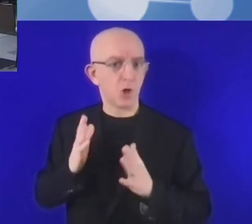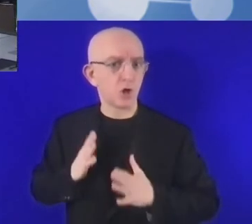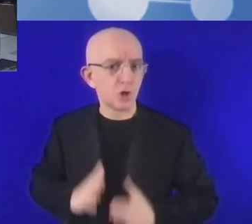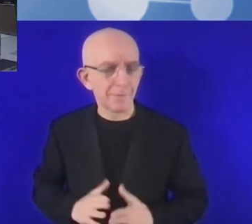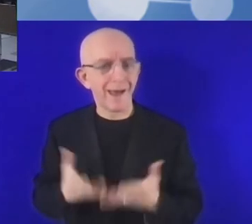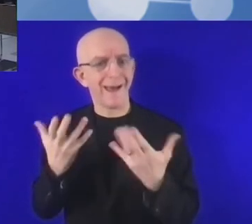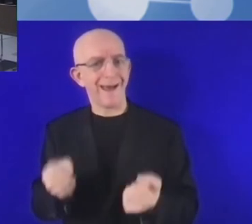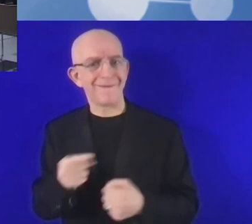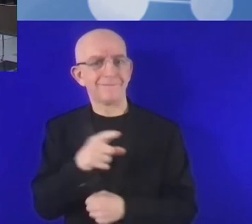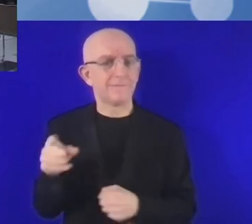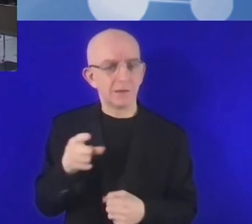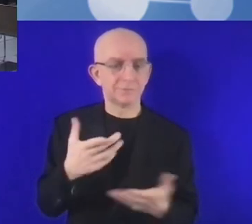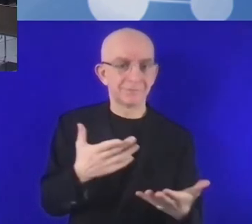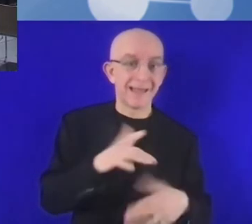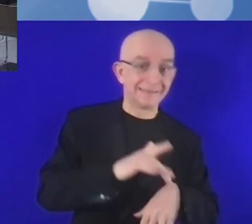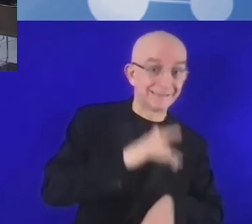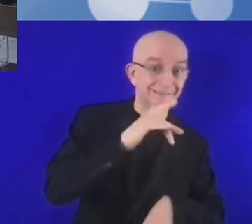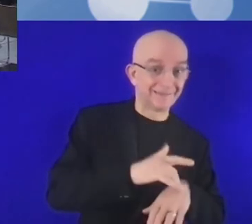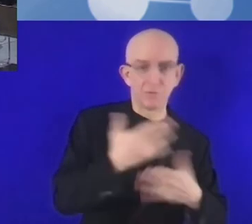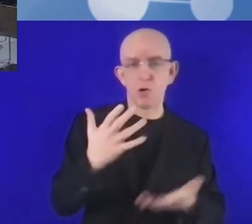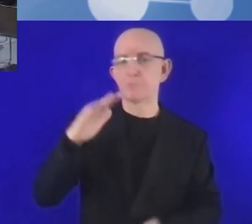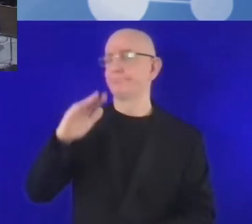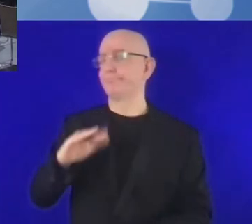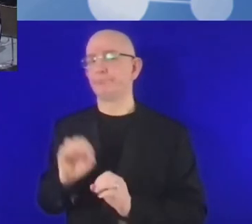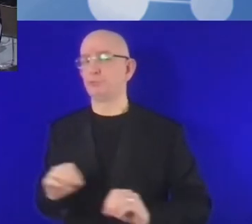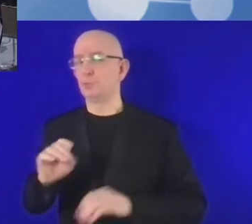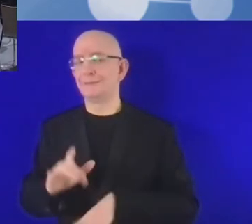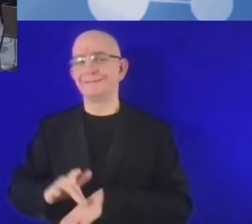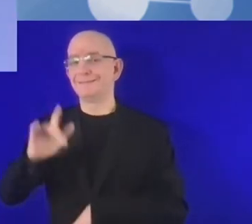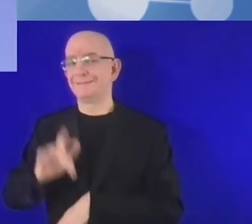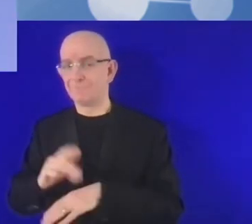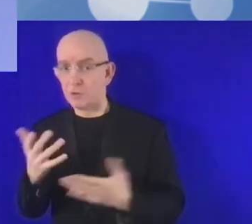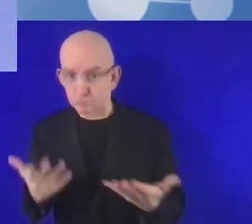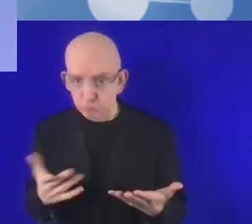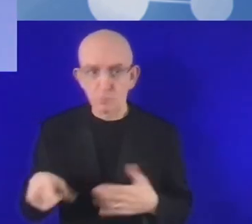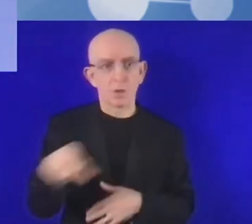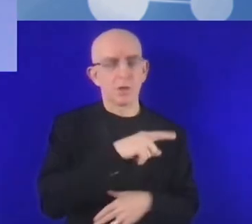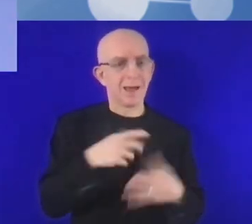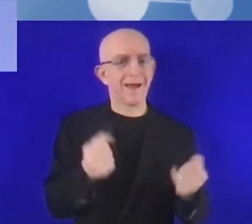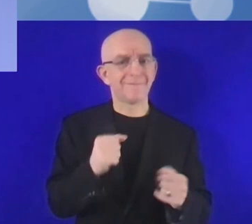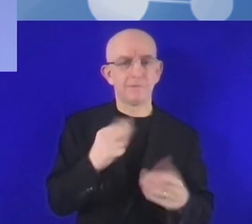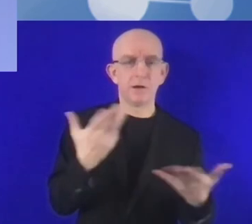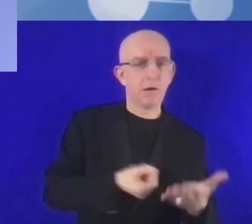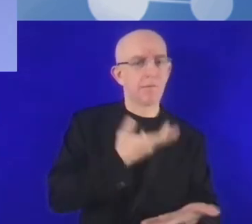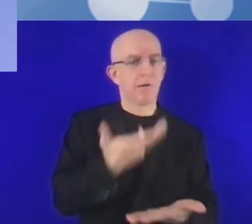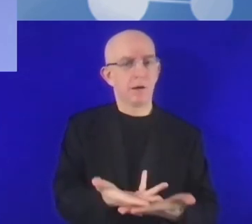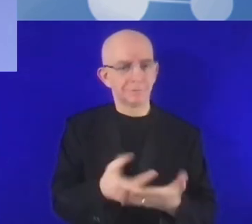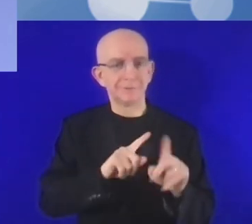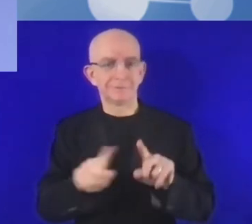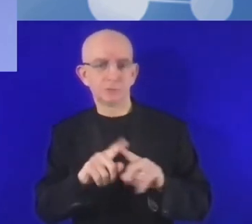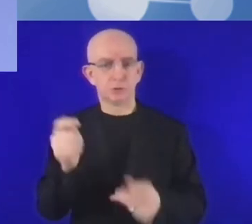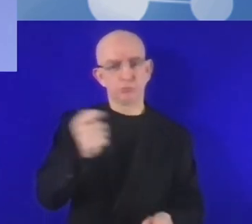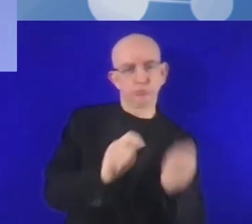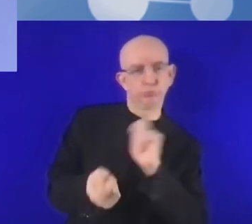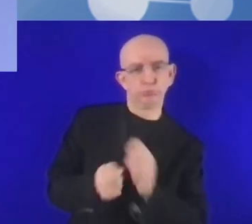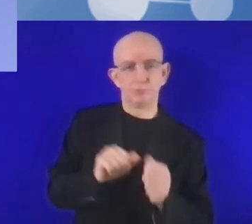vez menos diferencias importantes. Y esto significa que nosotros, como personas, cada vez